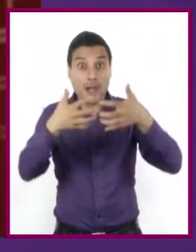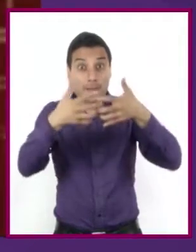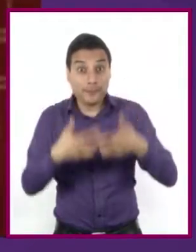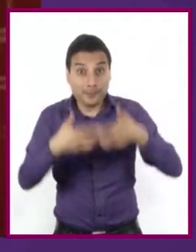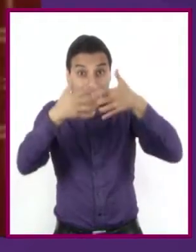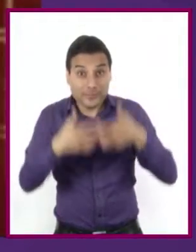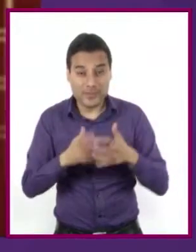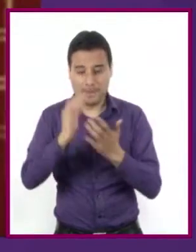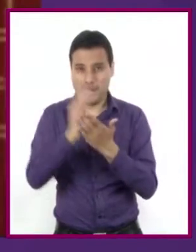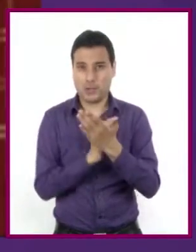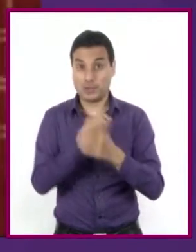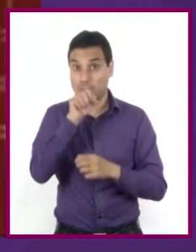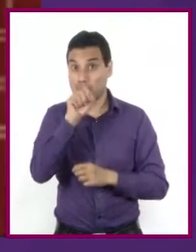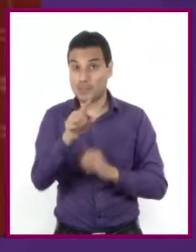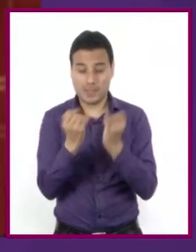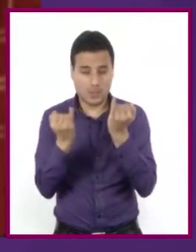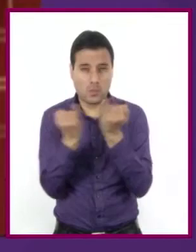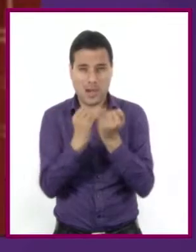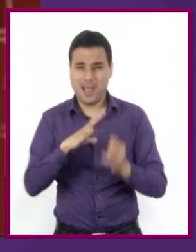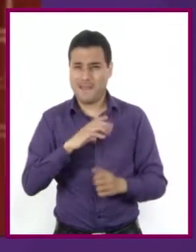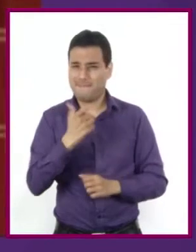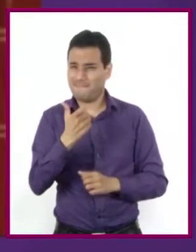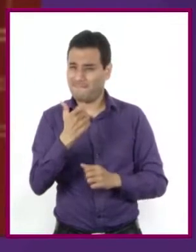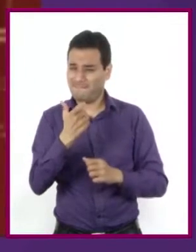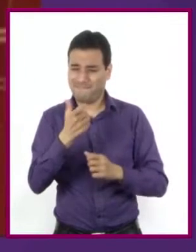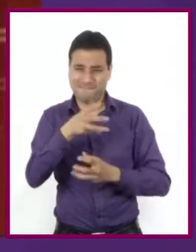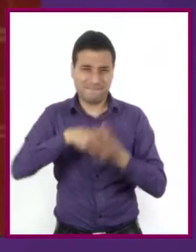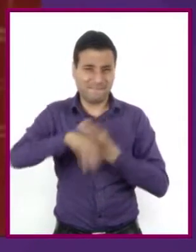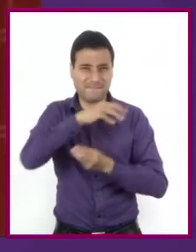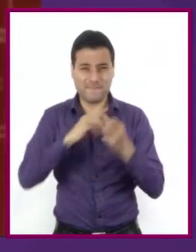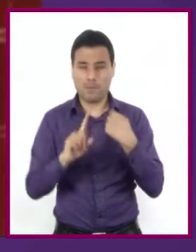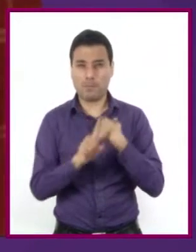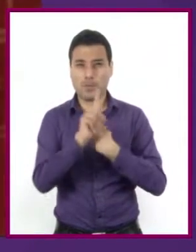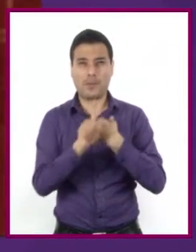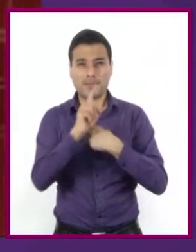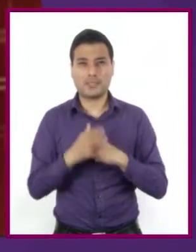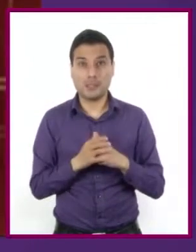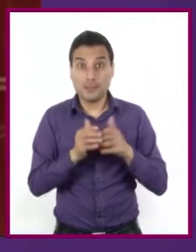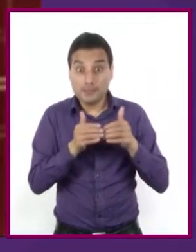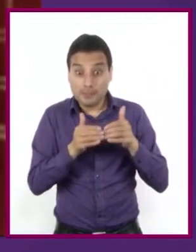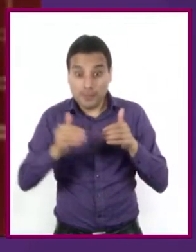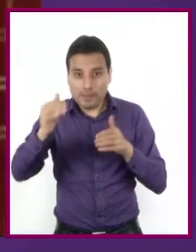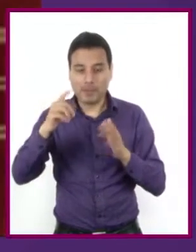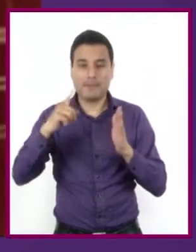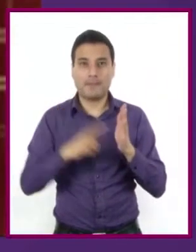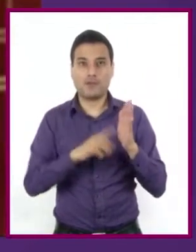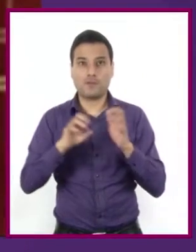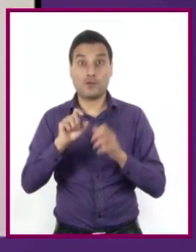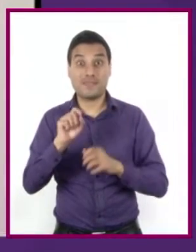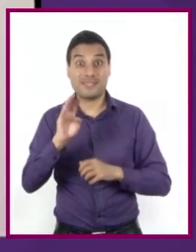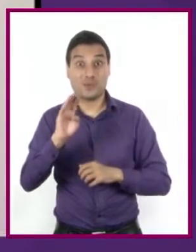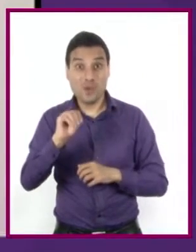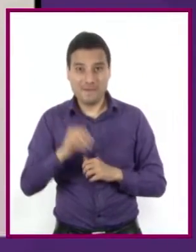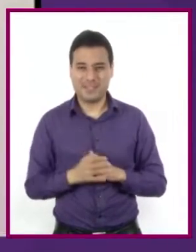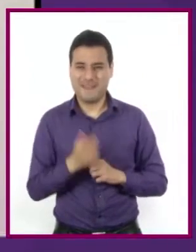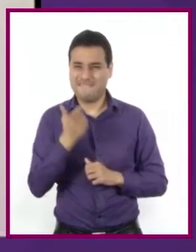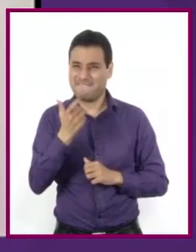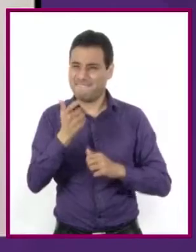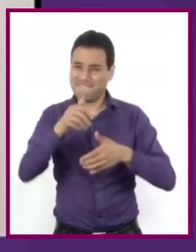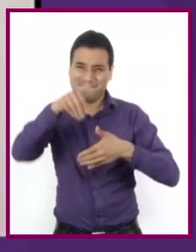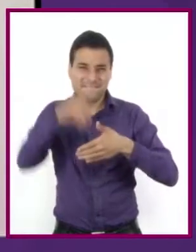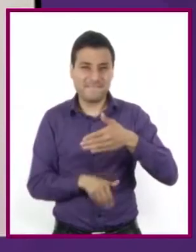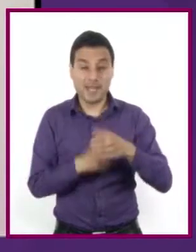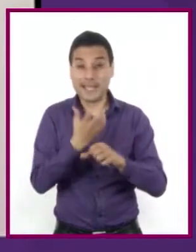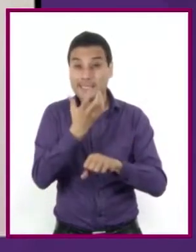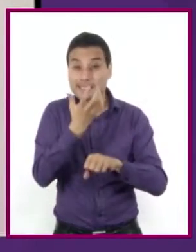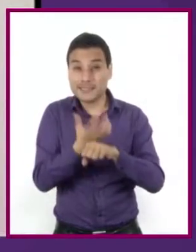agrícola y se generó una grave crisis económica. A esta crisis siguió la de 1929, que sumió a los Estados Unidos